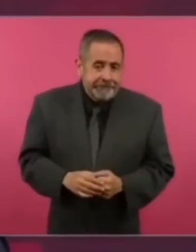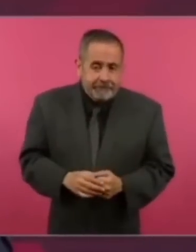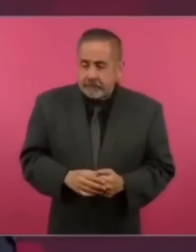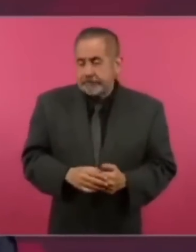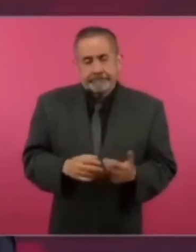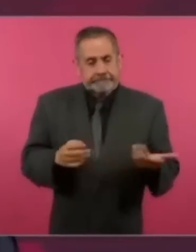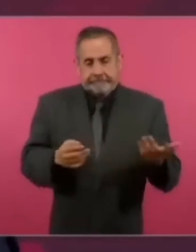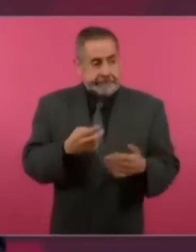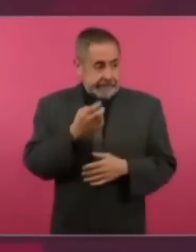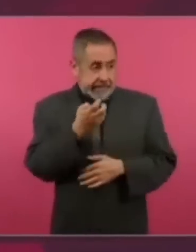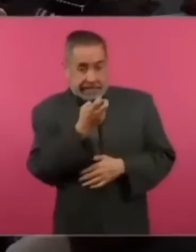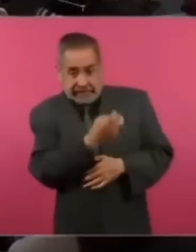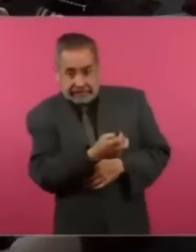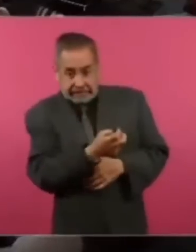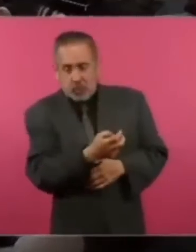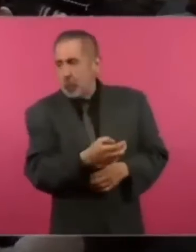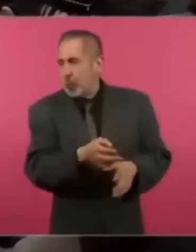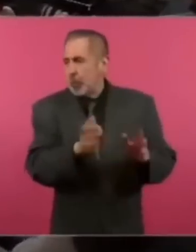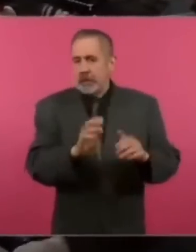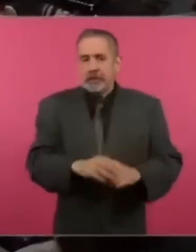Y así,